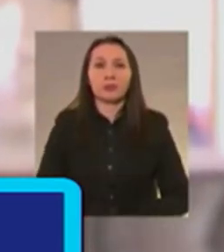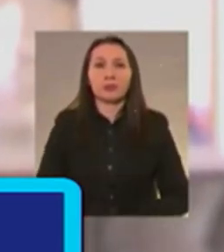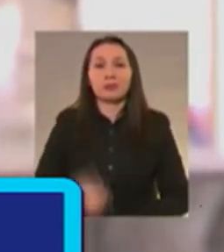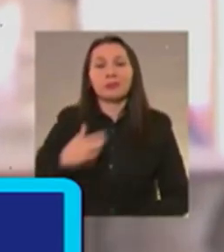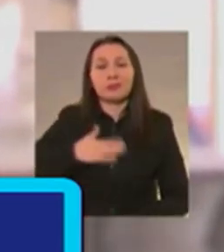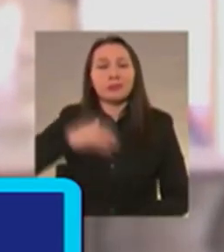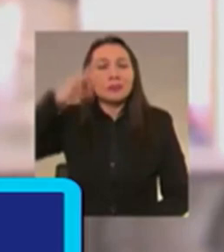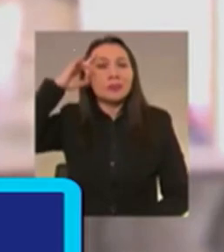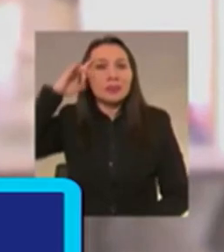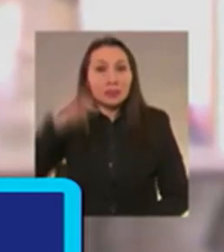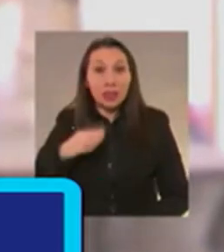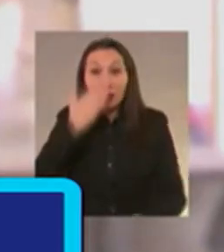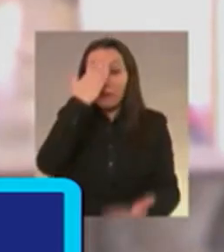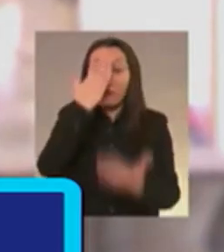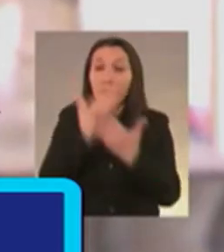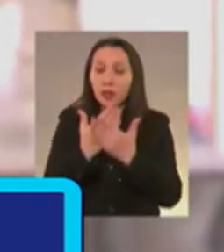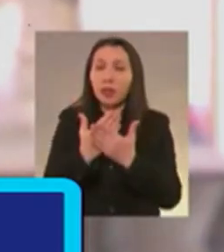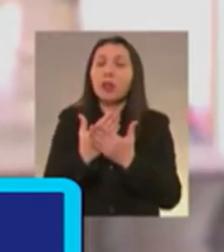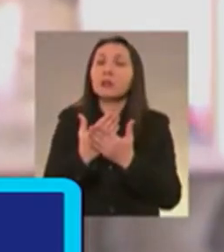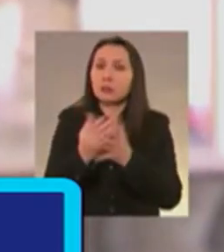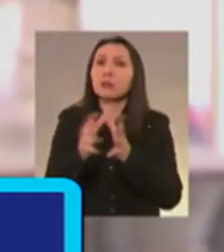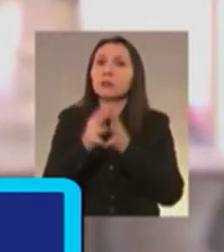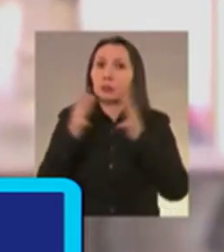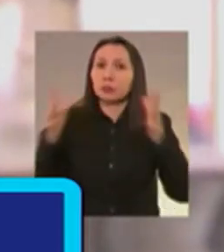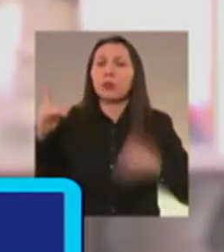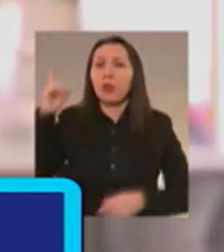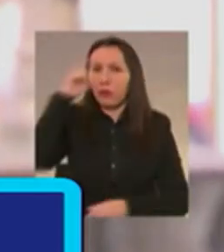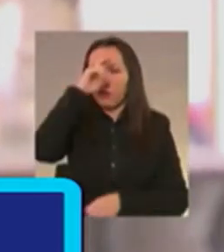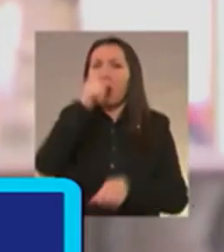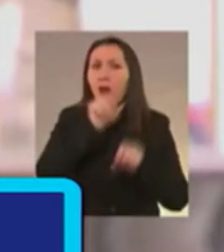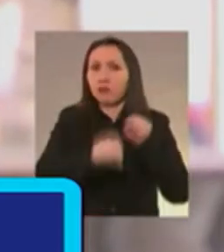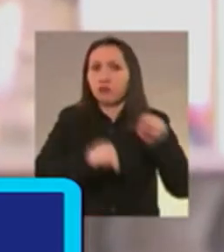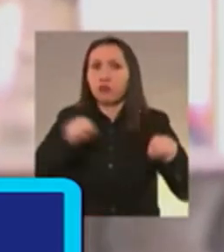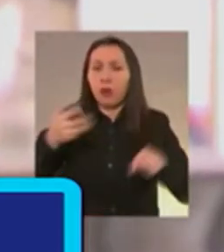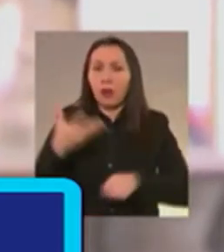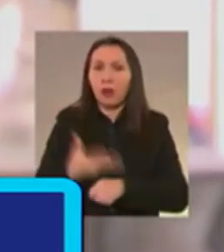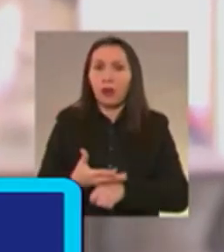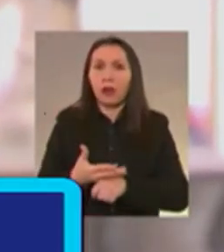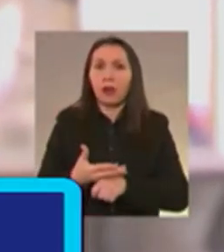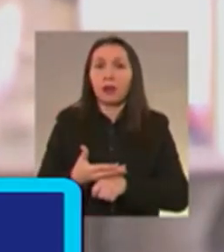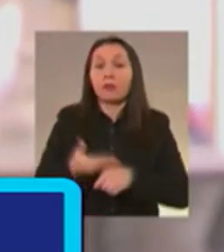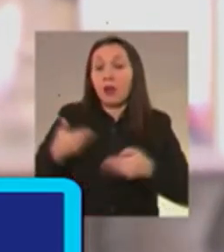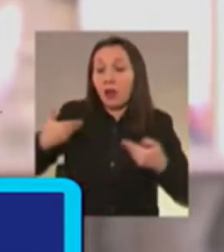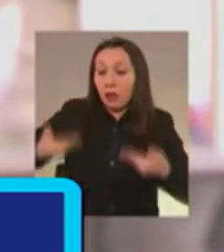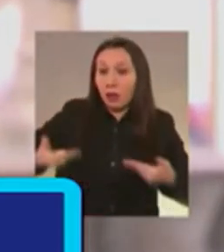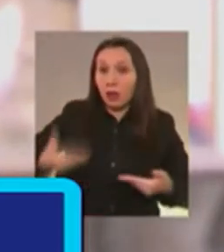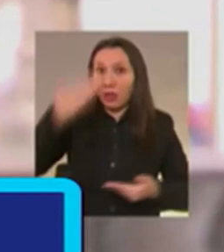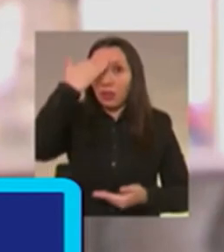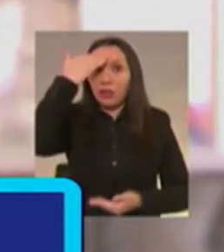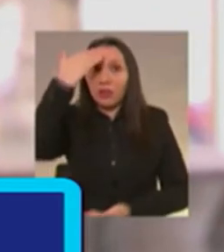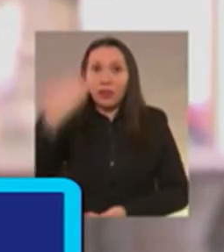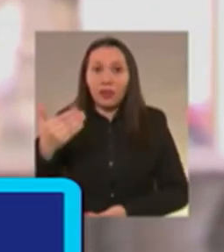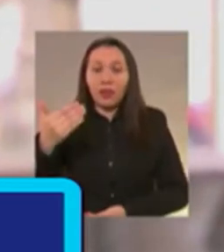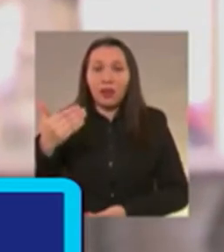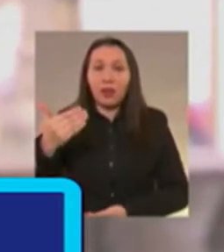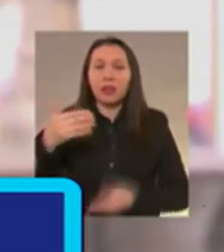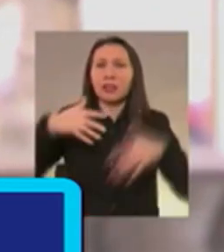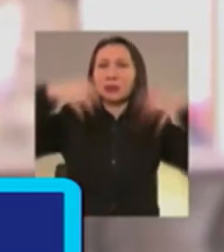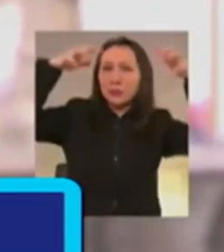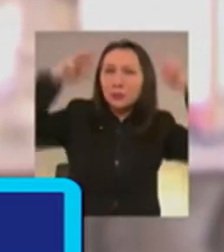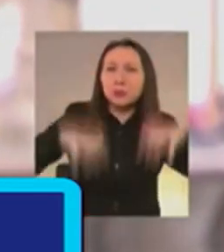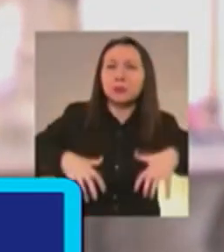Sé que enfrentamos muchísimas dificultades. De hecho, tiene muchas dificultades el presidente chileno,